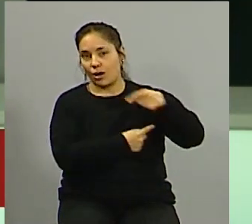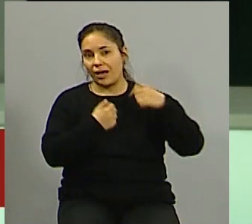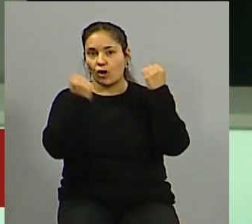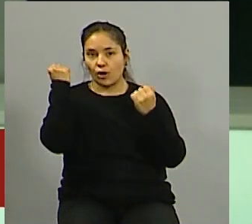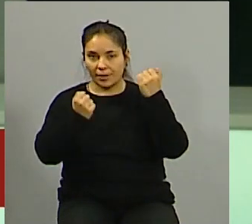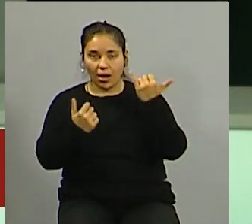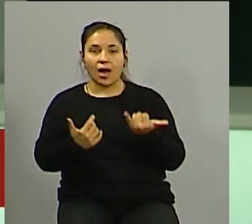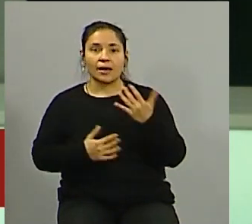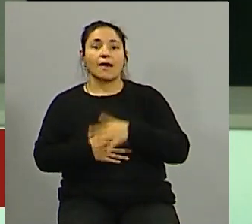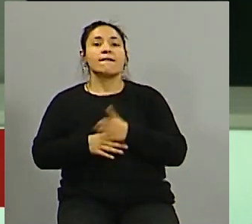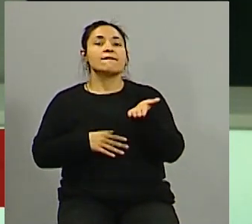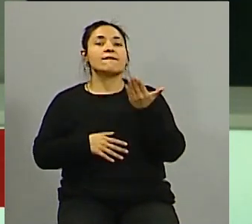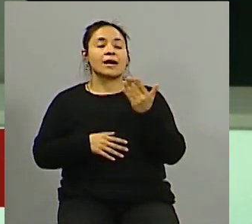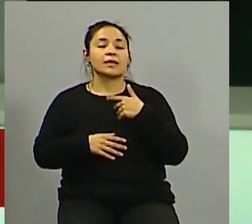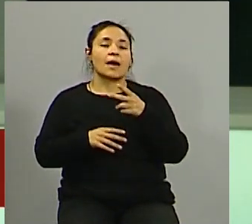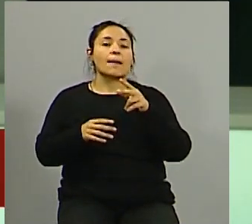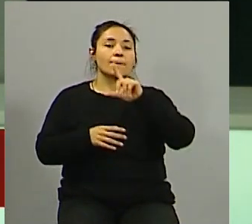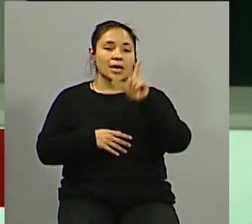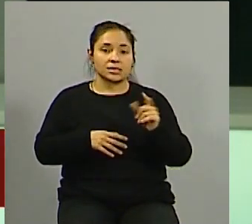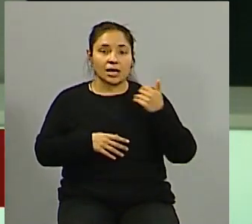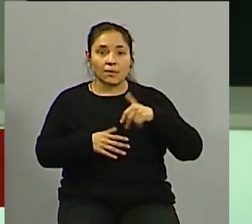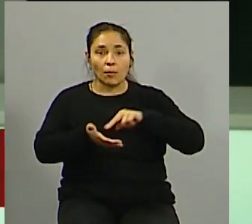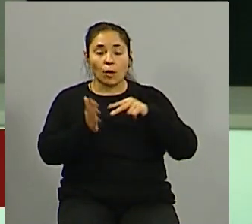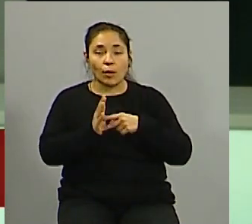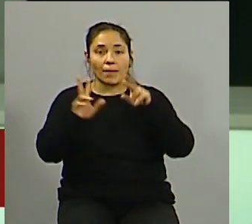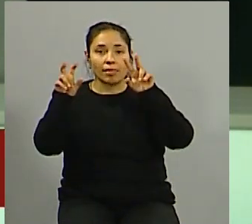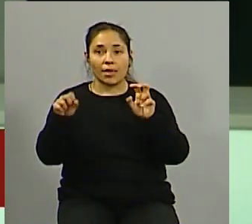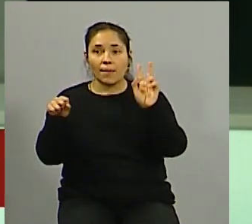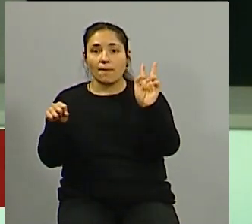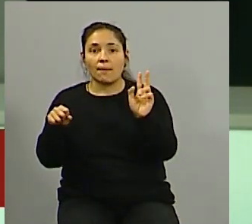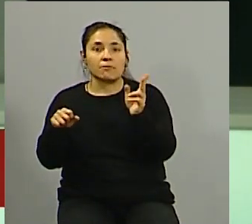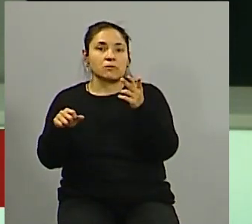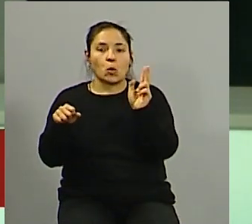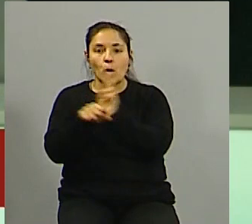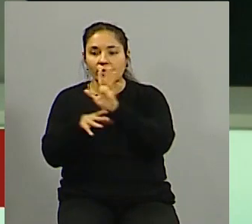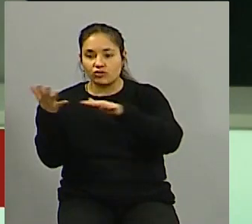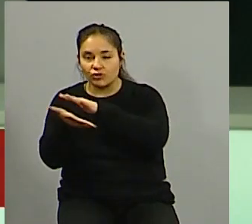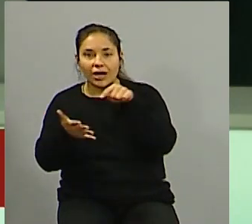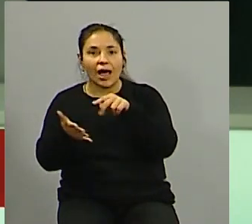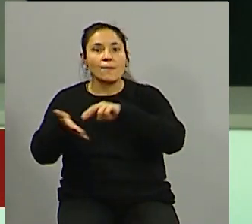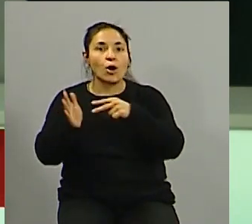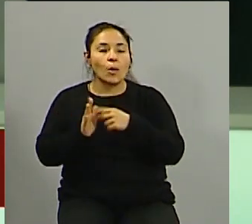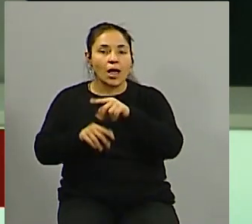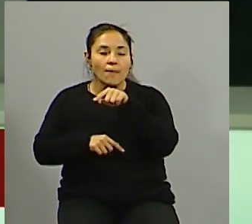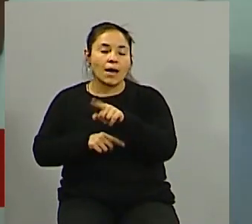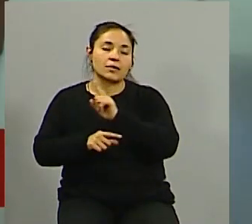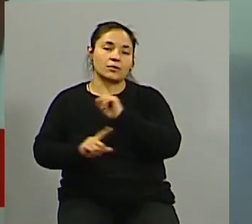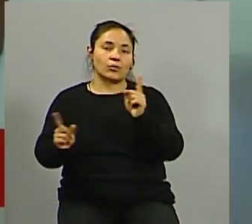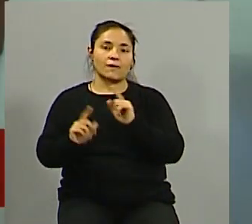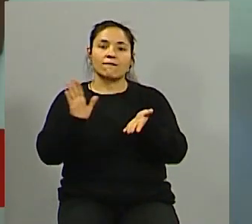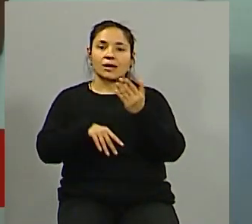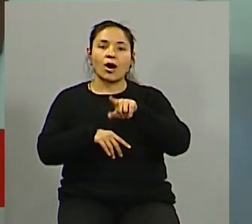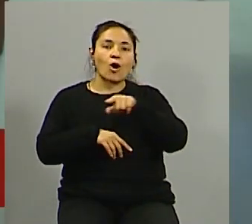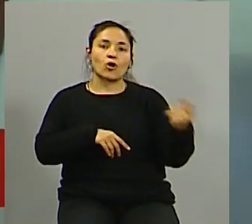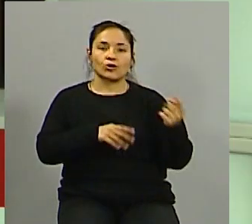en la inversión de seguridad social, sino que me parece que va más a la fuga de capitales y a otros problemas de balanza comercial y demás. Bueno, sin